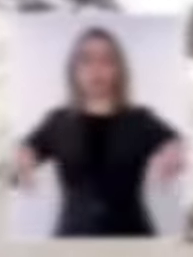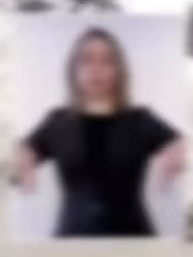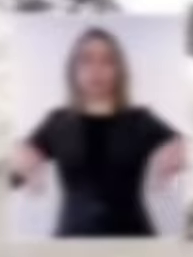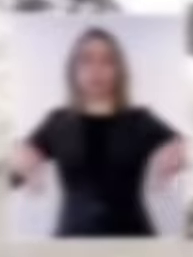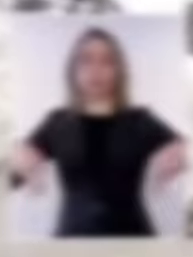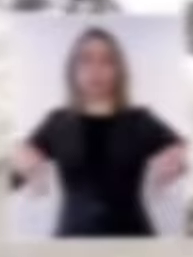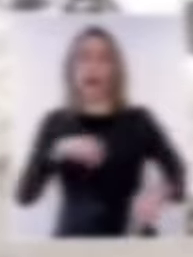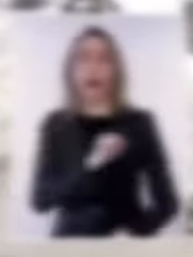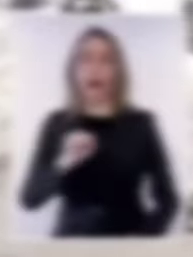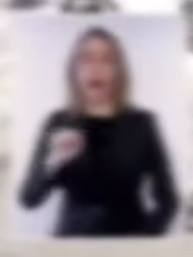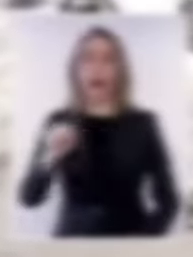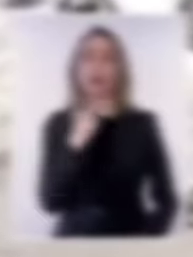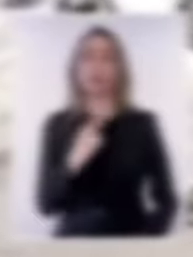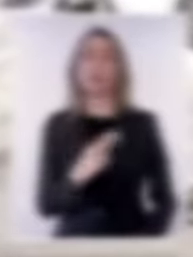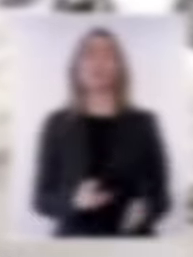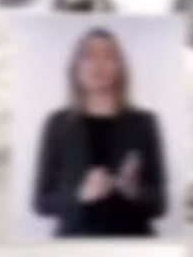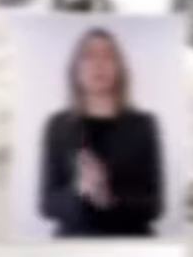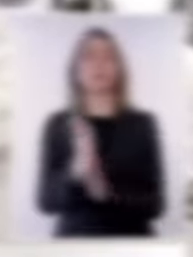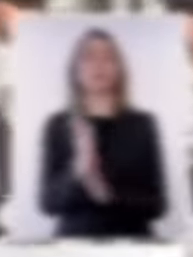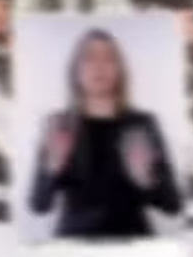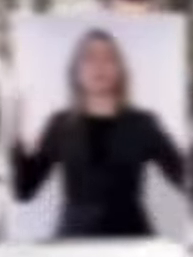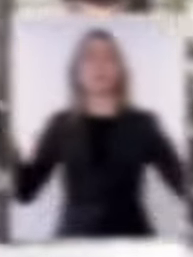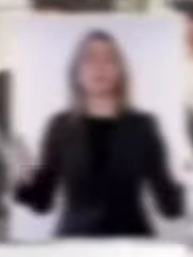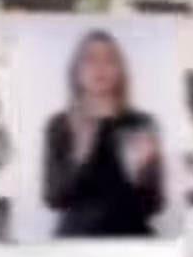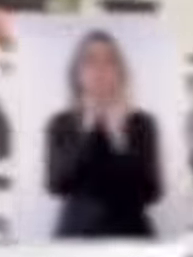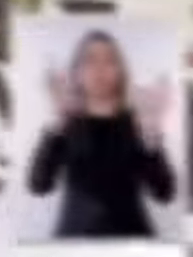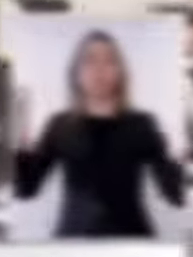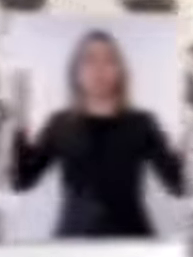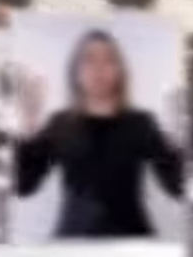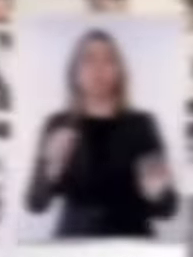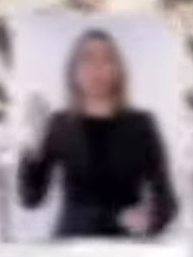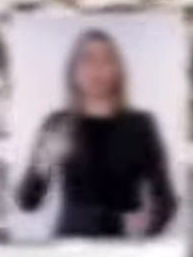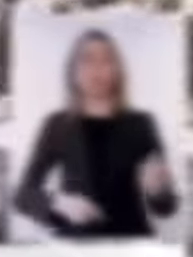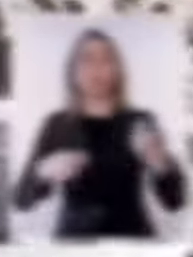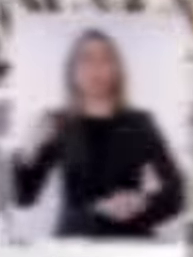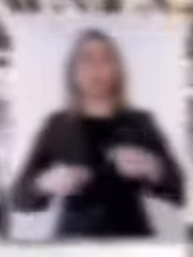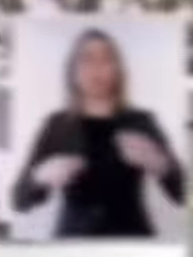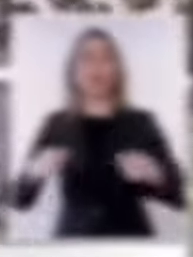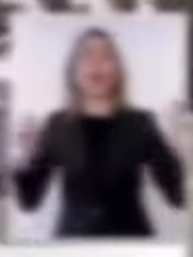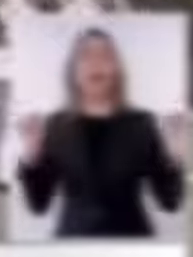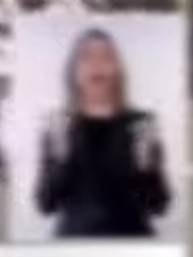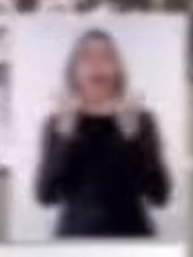¿Cómo le irán a hacer? Este es un pedazo pequeño nomás, ¿no? Ajá.